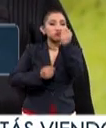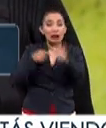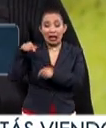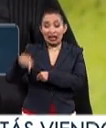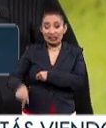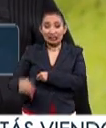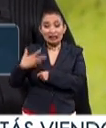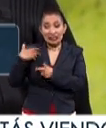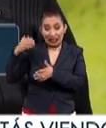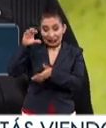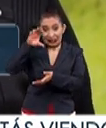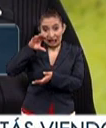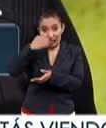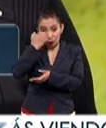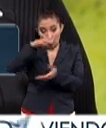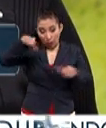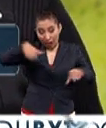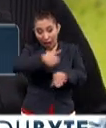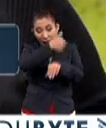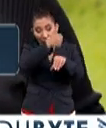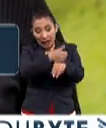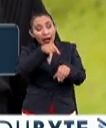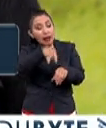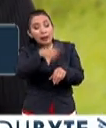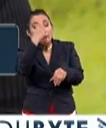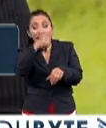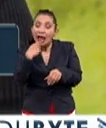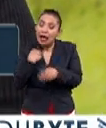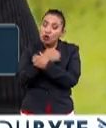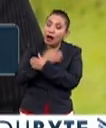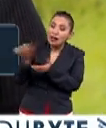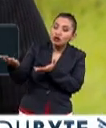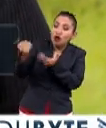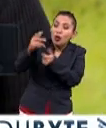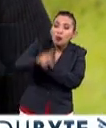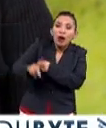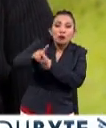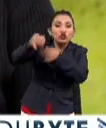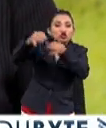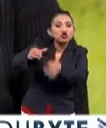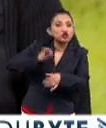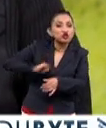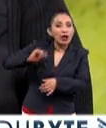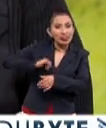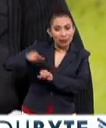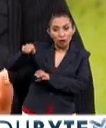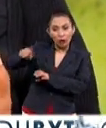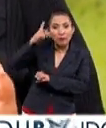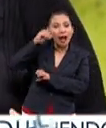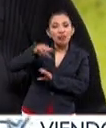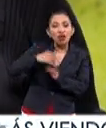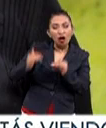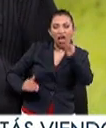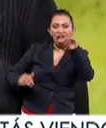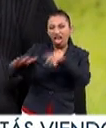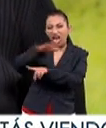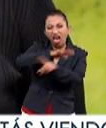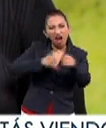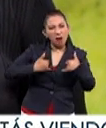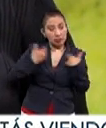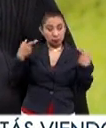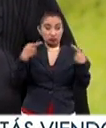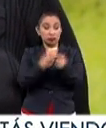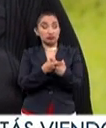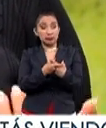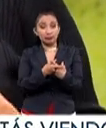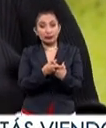crear este centro educativo, es acerca la educación a los pueblos originarios, ¿no? Para no descontextualizar a los